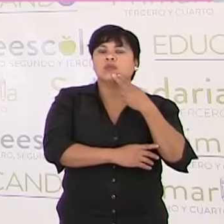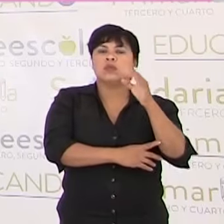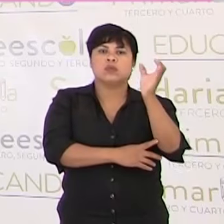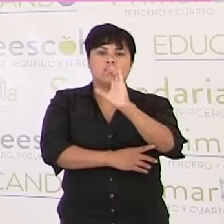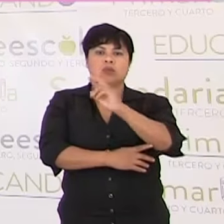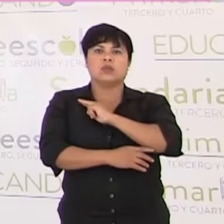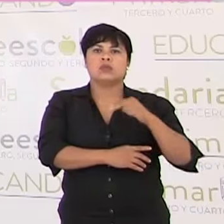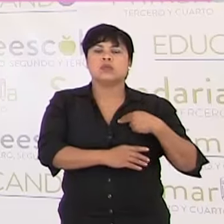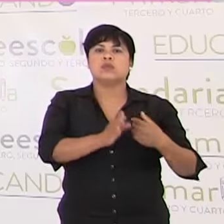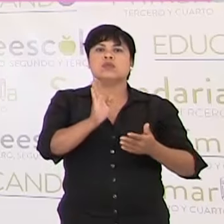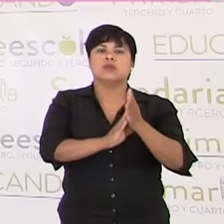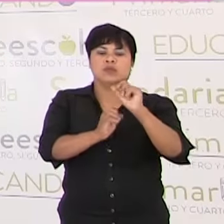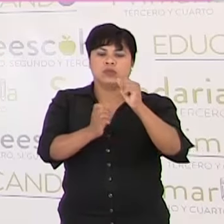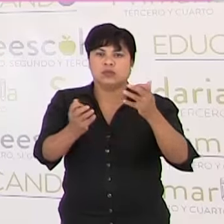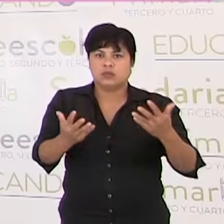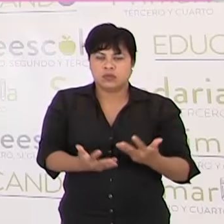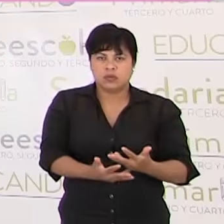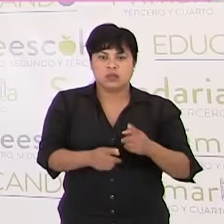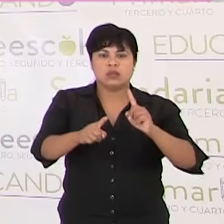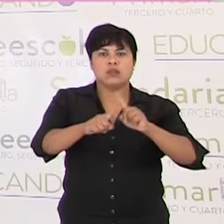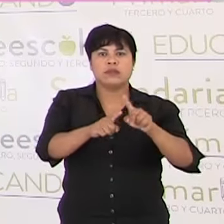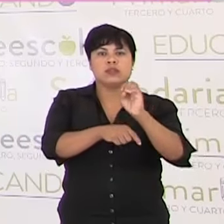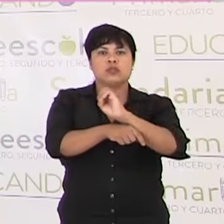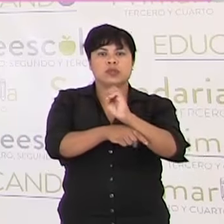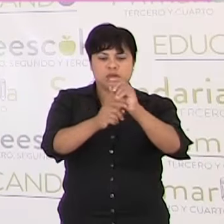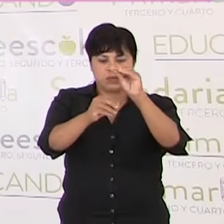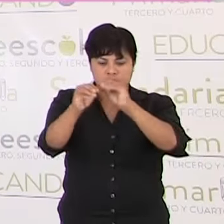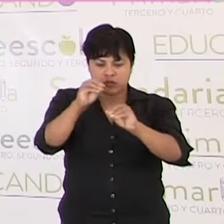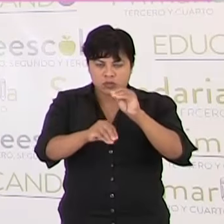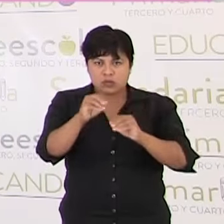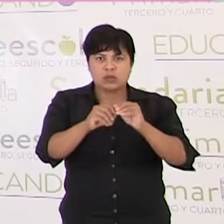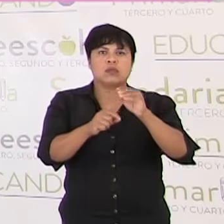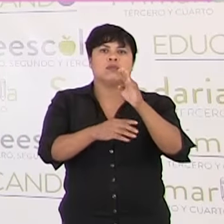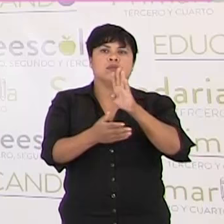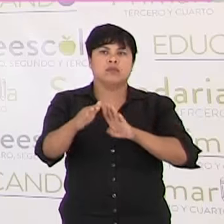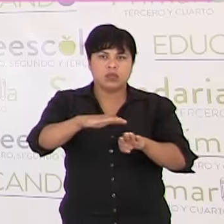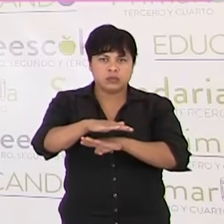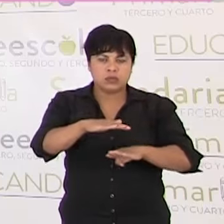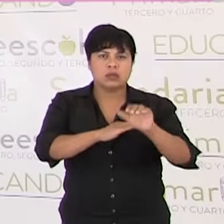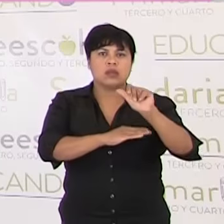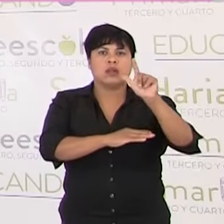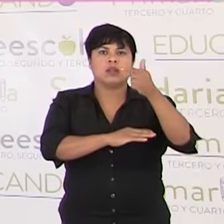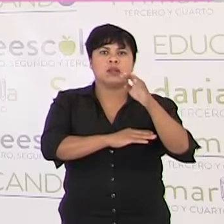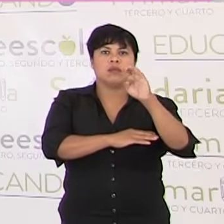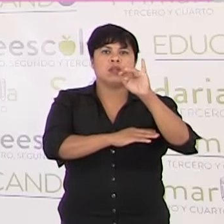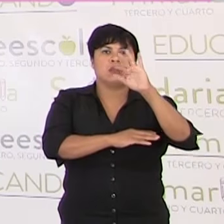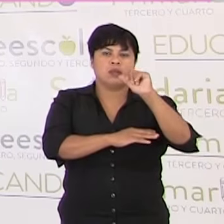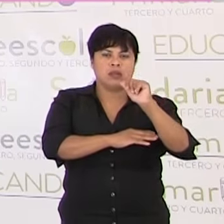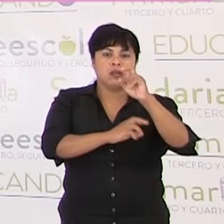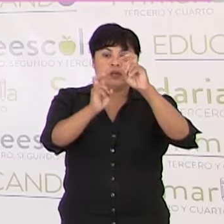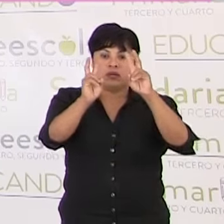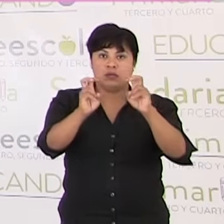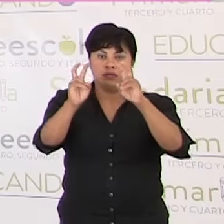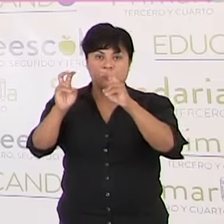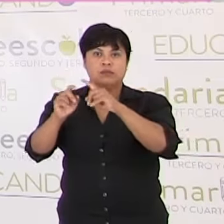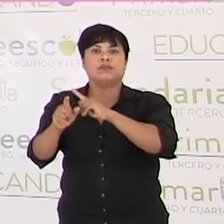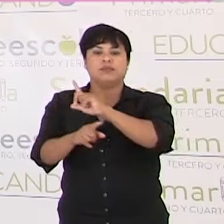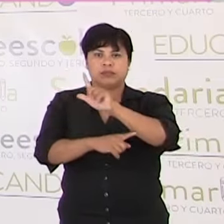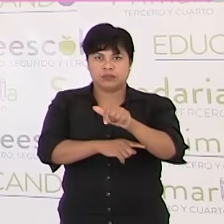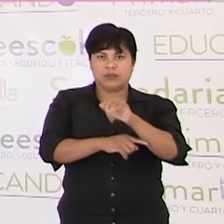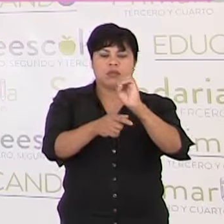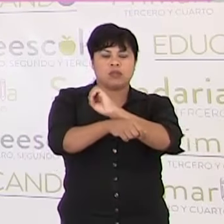cuando vayamos a realizar operaciones básicas algebraicas. Los temas que siguen después